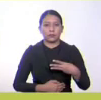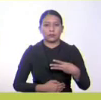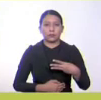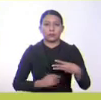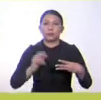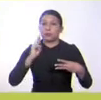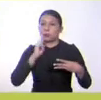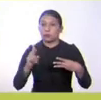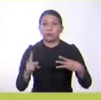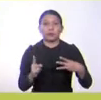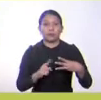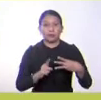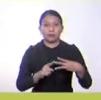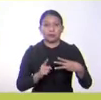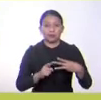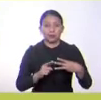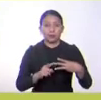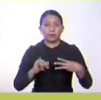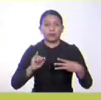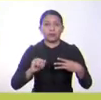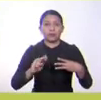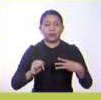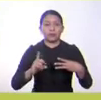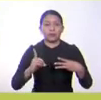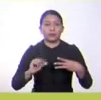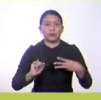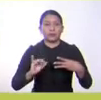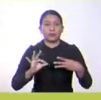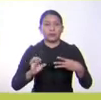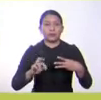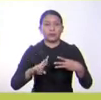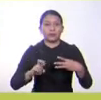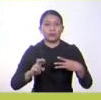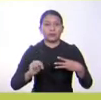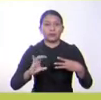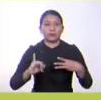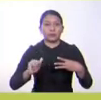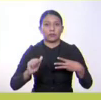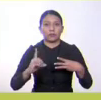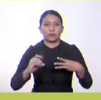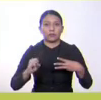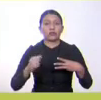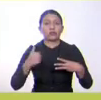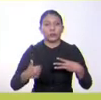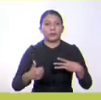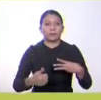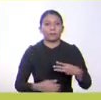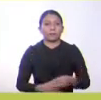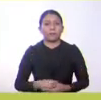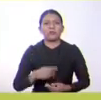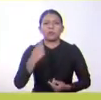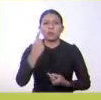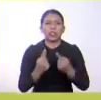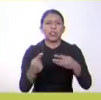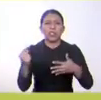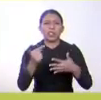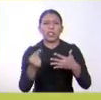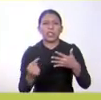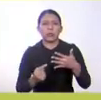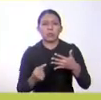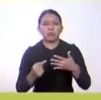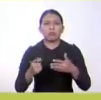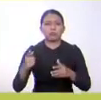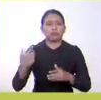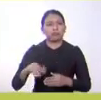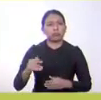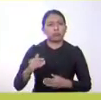Si respondiste tejidos indiferenciados, estás en lo correcto. ¿Qué tipo de crecimiento permiten los